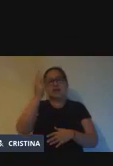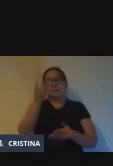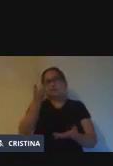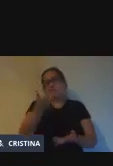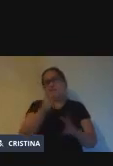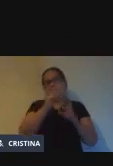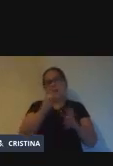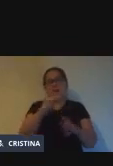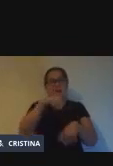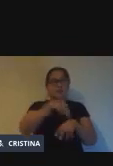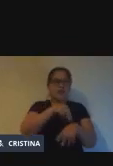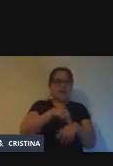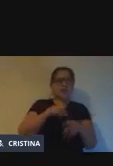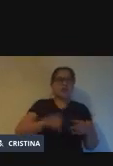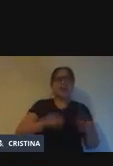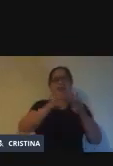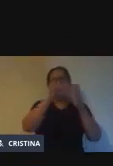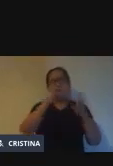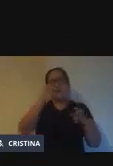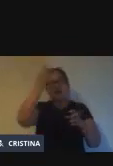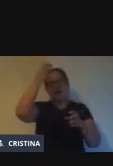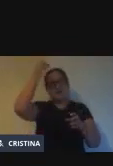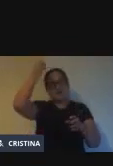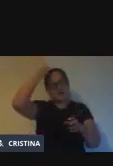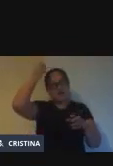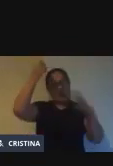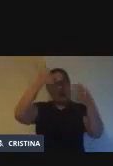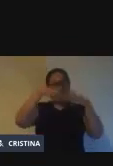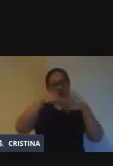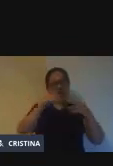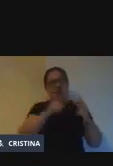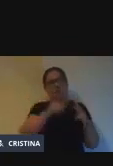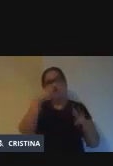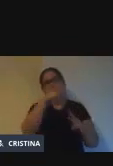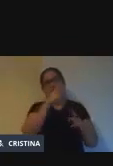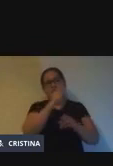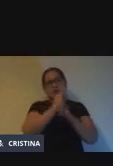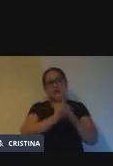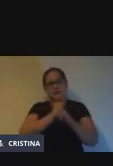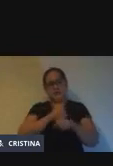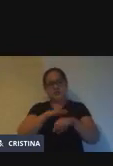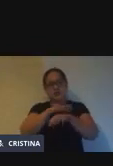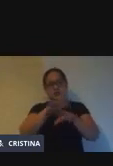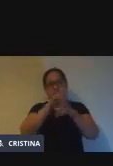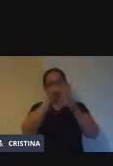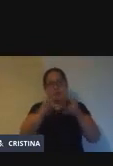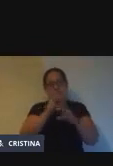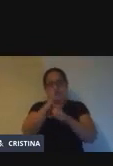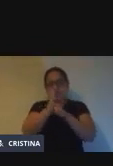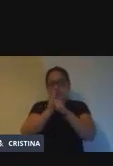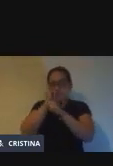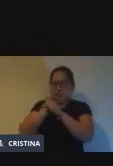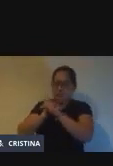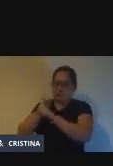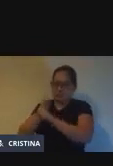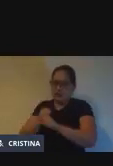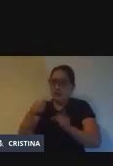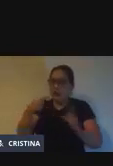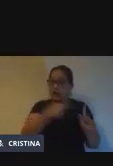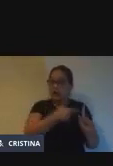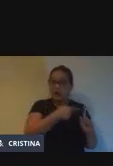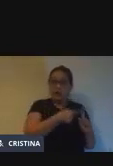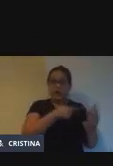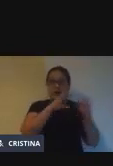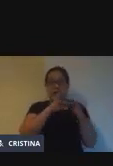cerebro, y bueno, él estudioso también del tema, él manifestaba que las personas